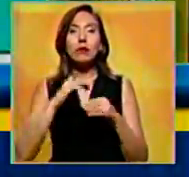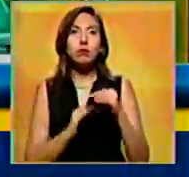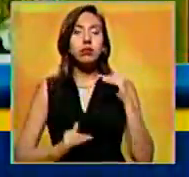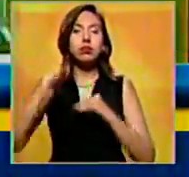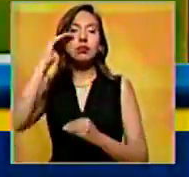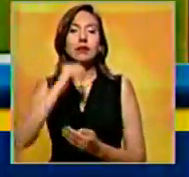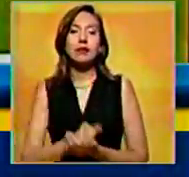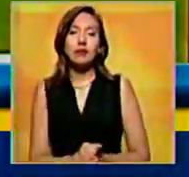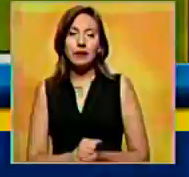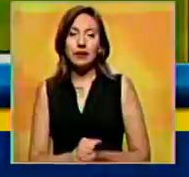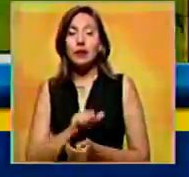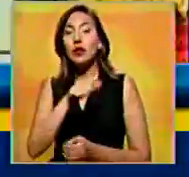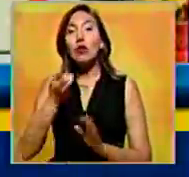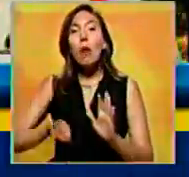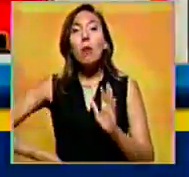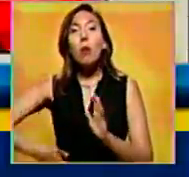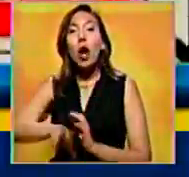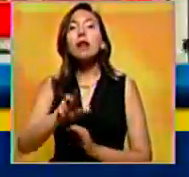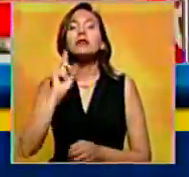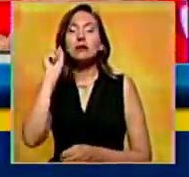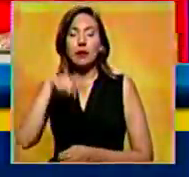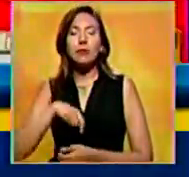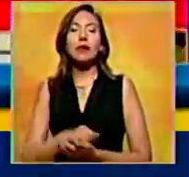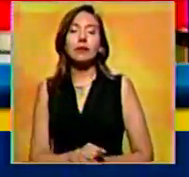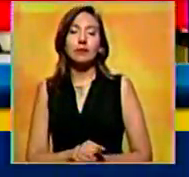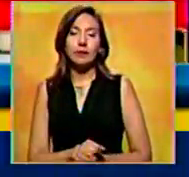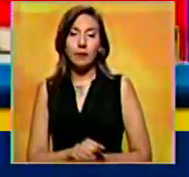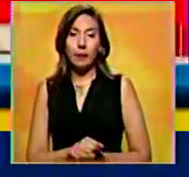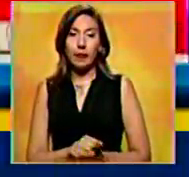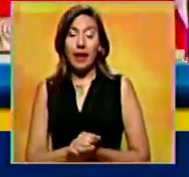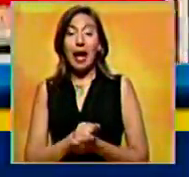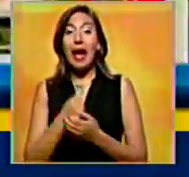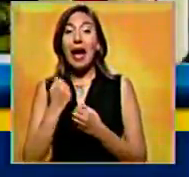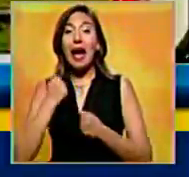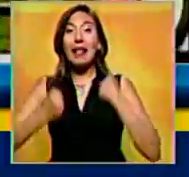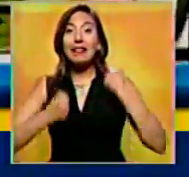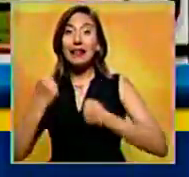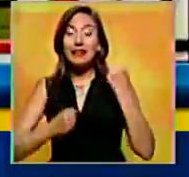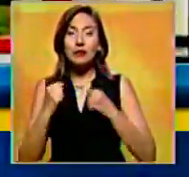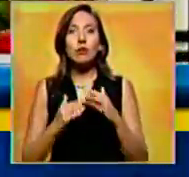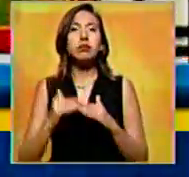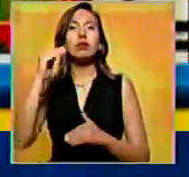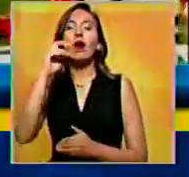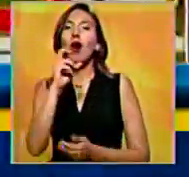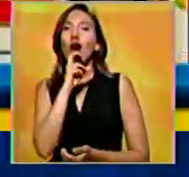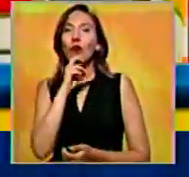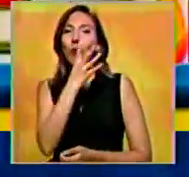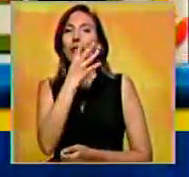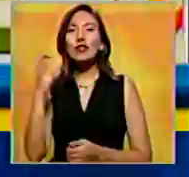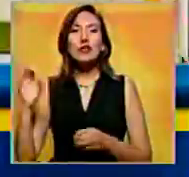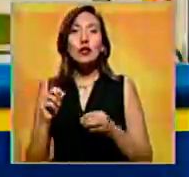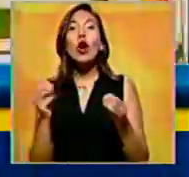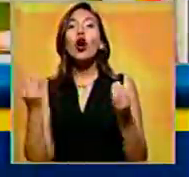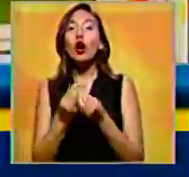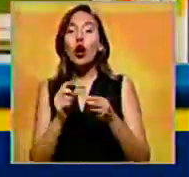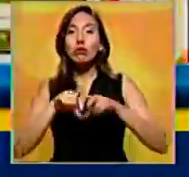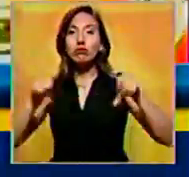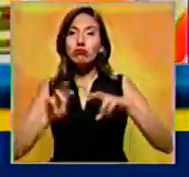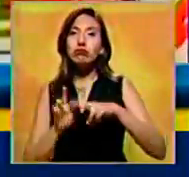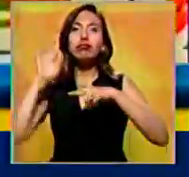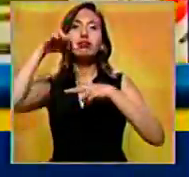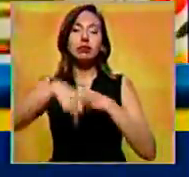que Richard León lo hizo en boliche. Por su parte, en el atletismo, Lucirio Garrido se alzó con el oro en los 400 metros con vallas. El equipo masculino de